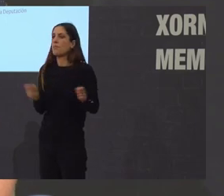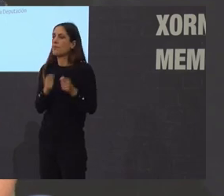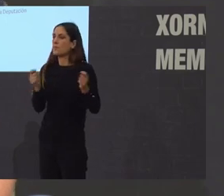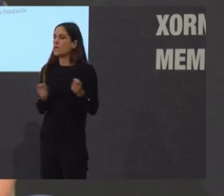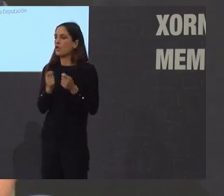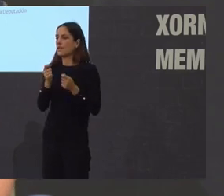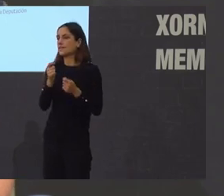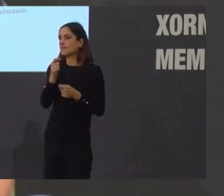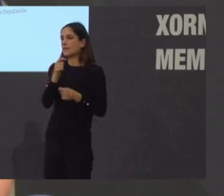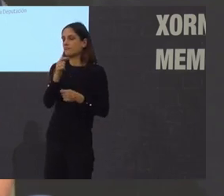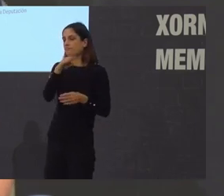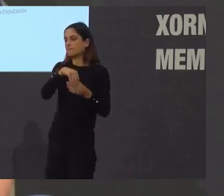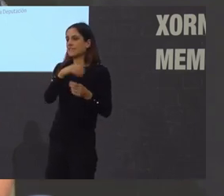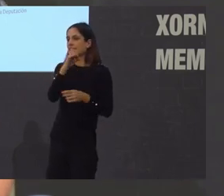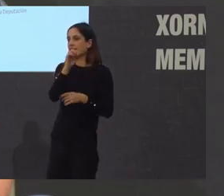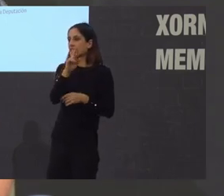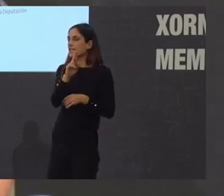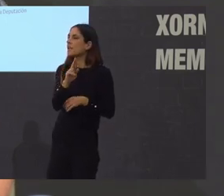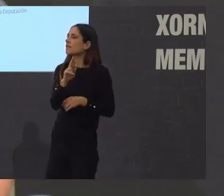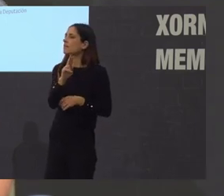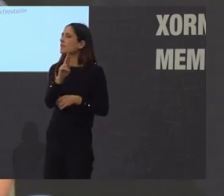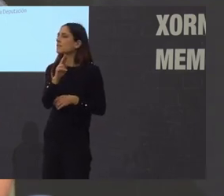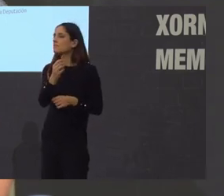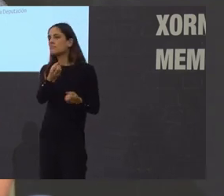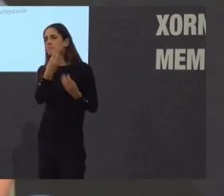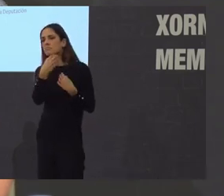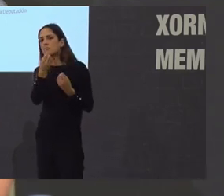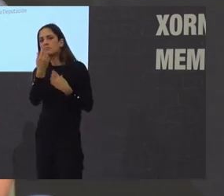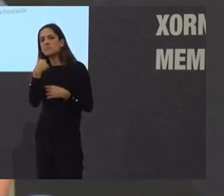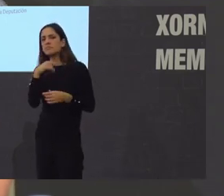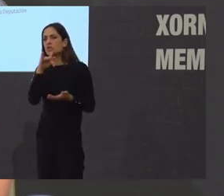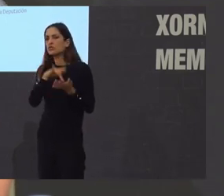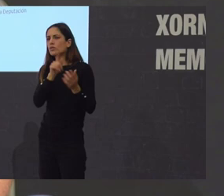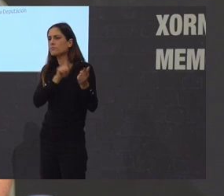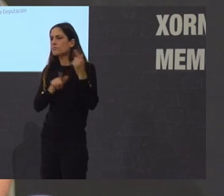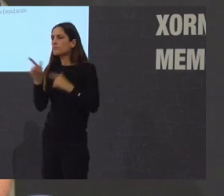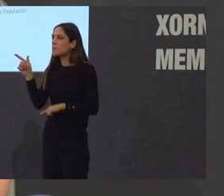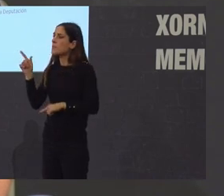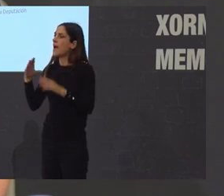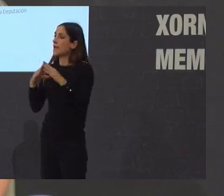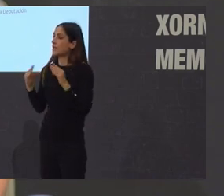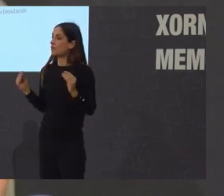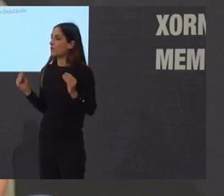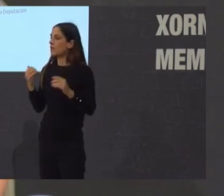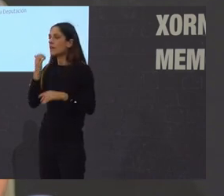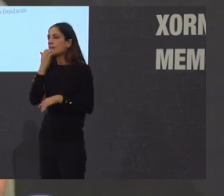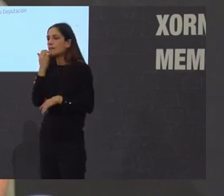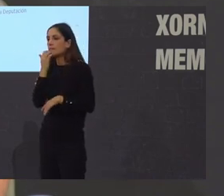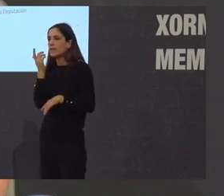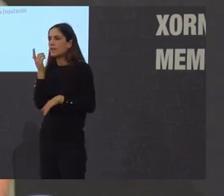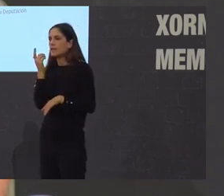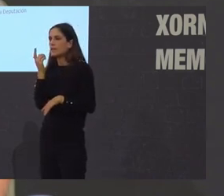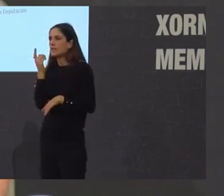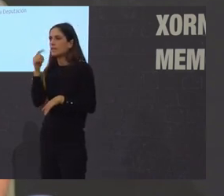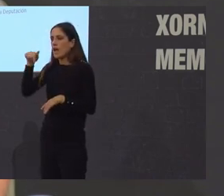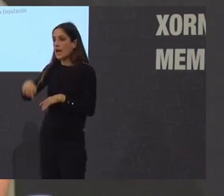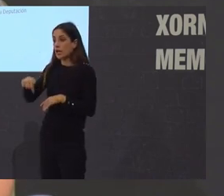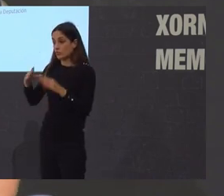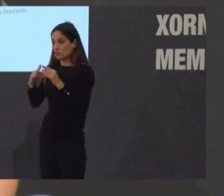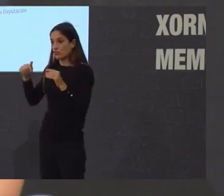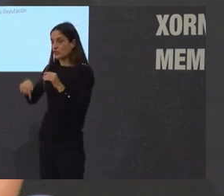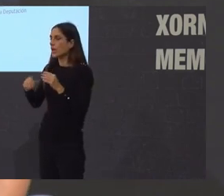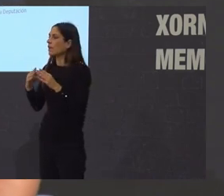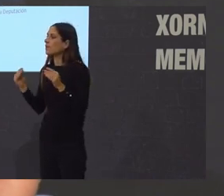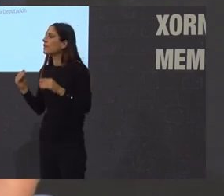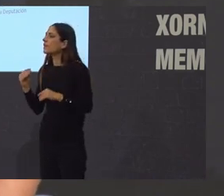los temas de memoria, me contaba que había ido a Andalucía, creo que fue a Baeza, a intentar contar una historia de un fusilamiento. Y